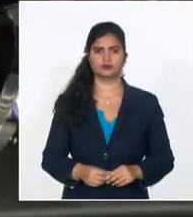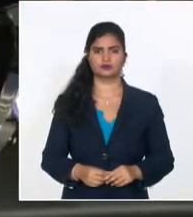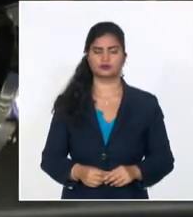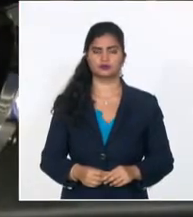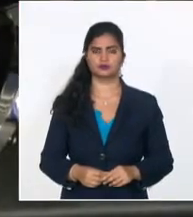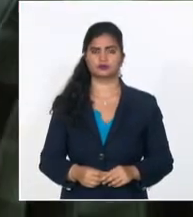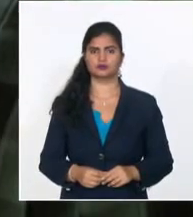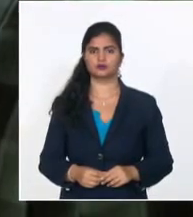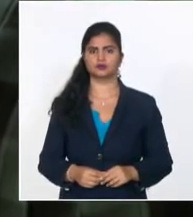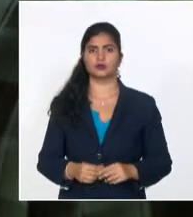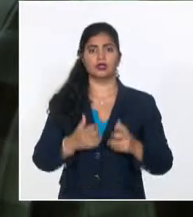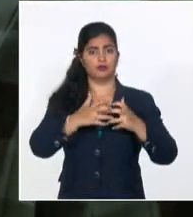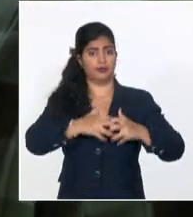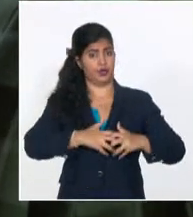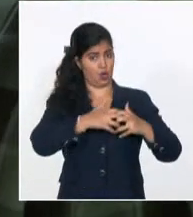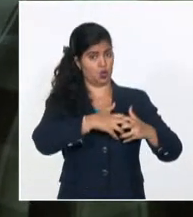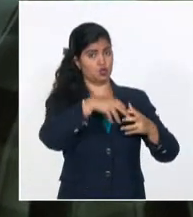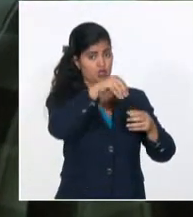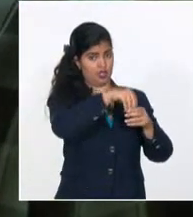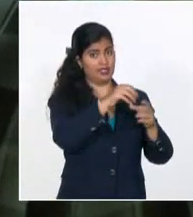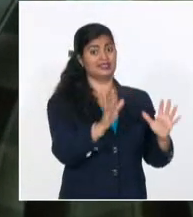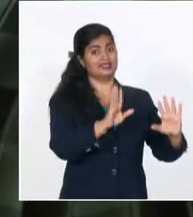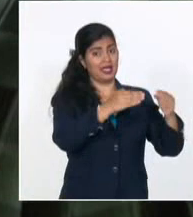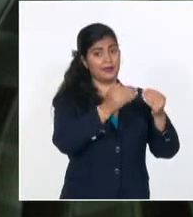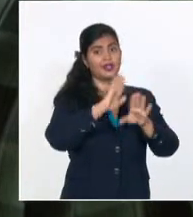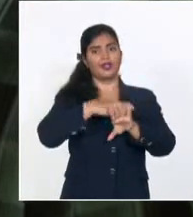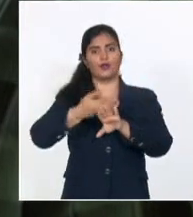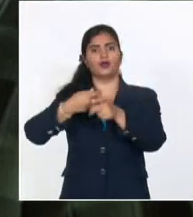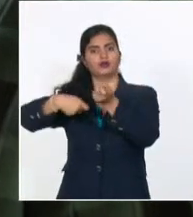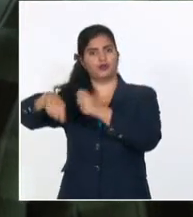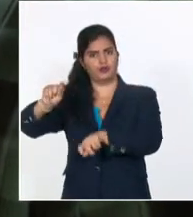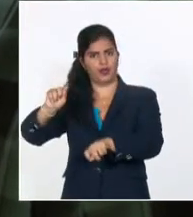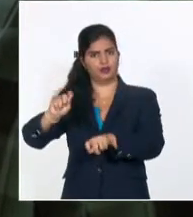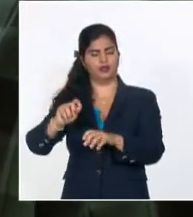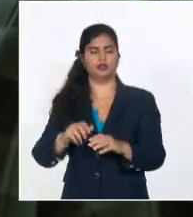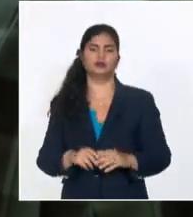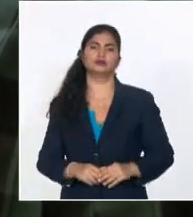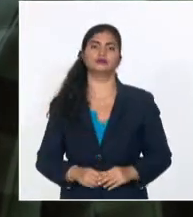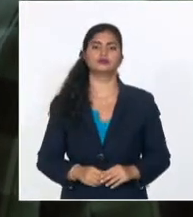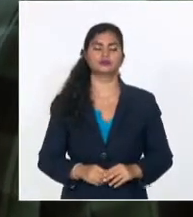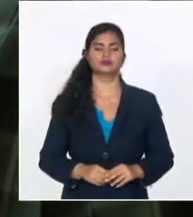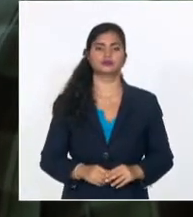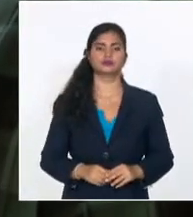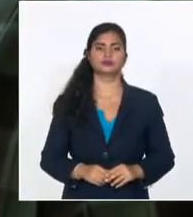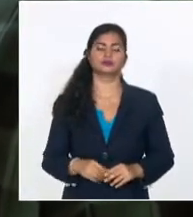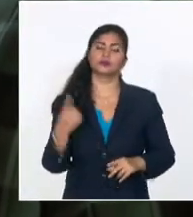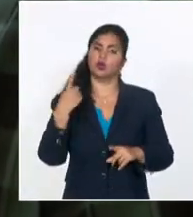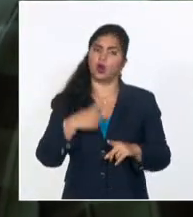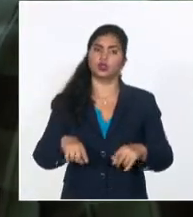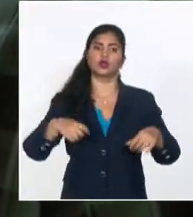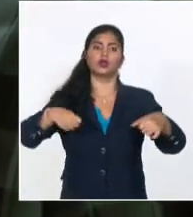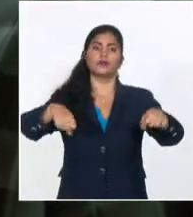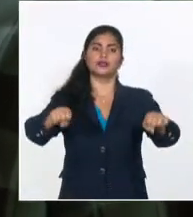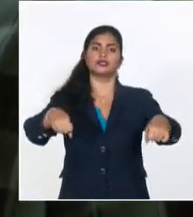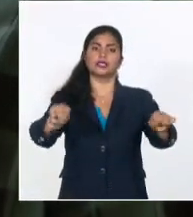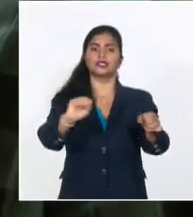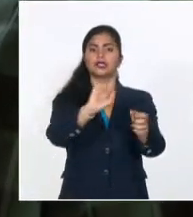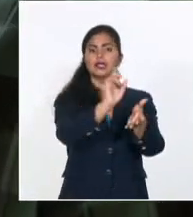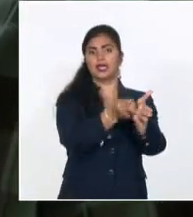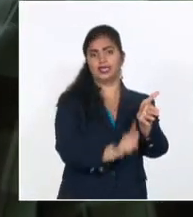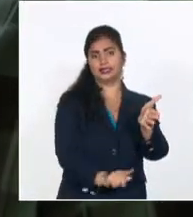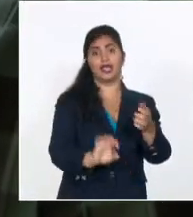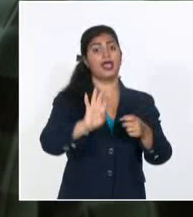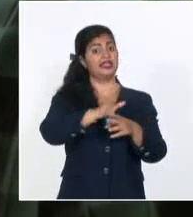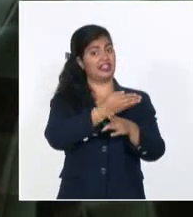venta. Se piensa insertar ya en esta región la bicicleta eléctrica, que viene con otra